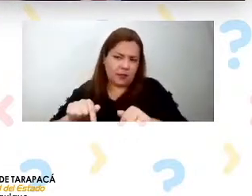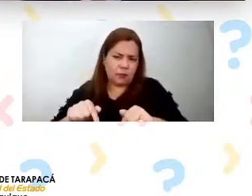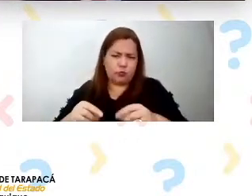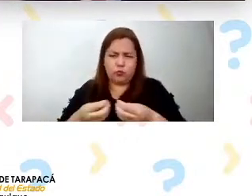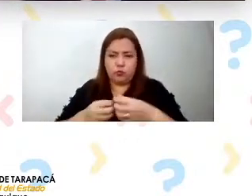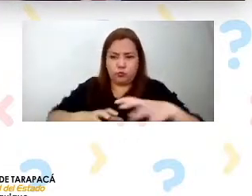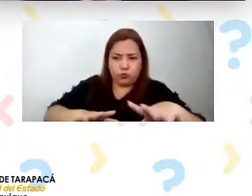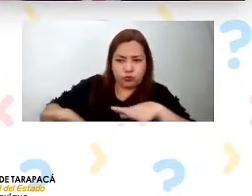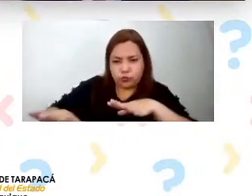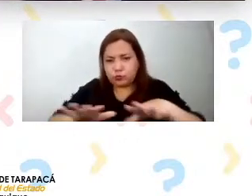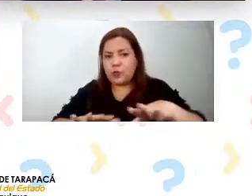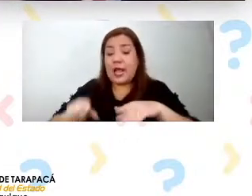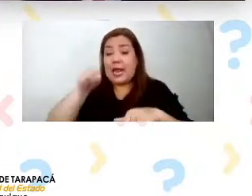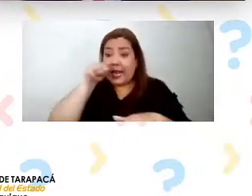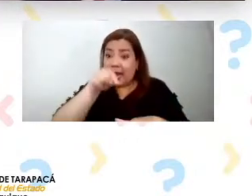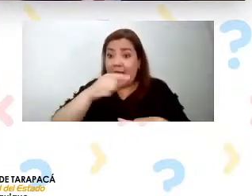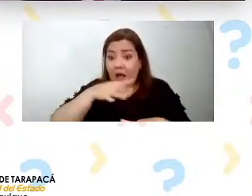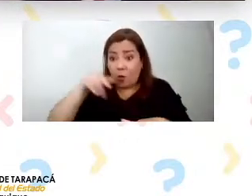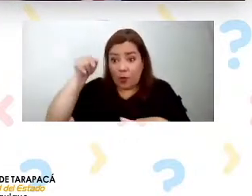aguas que están allí